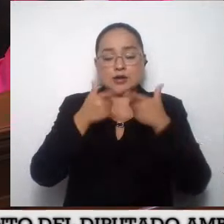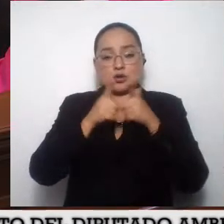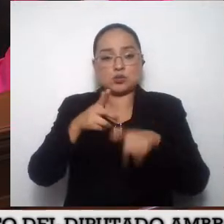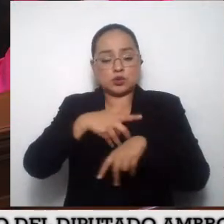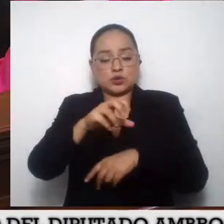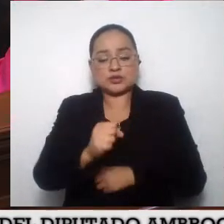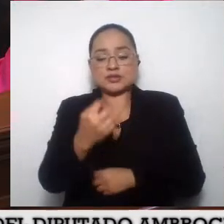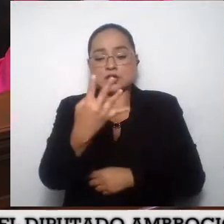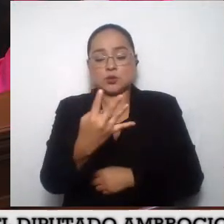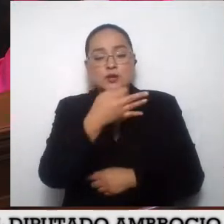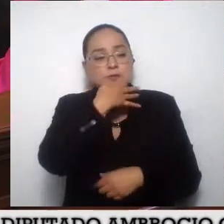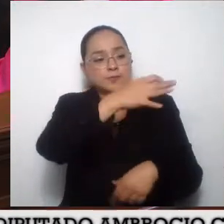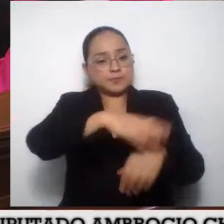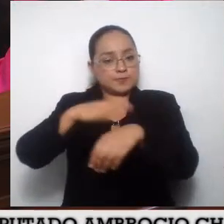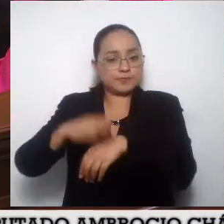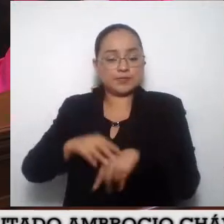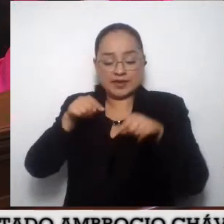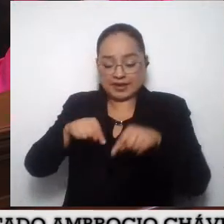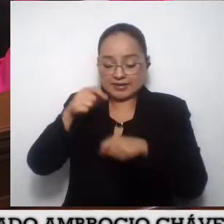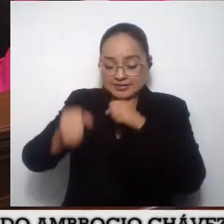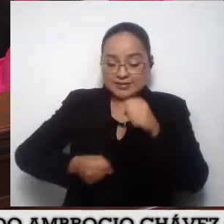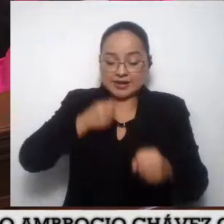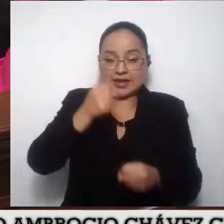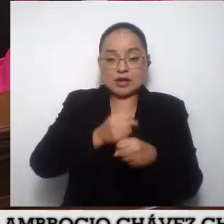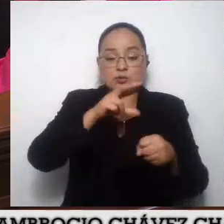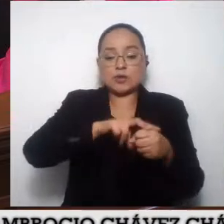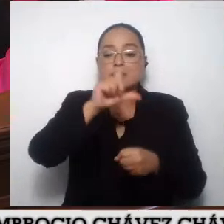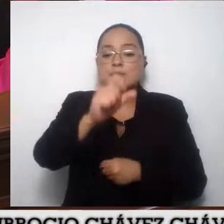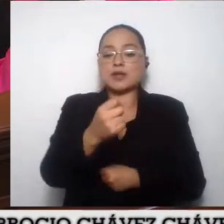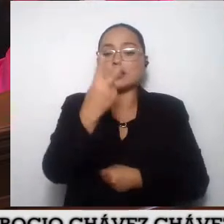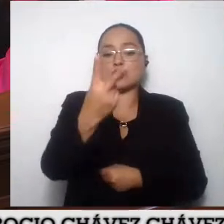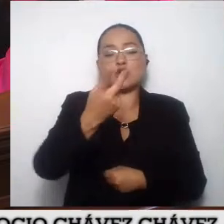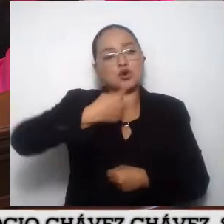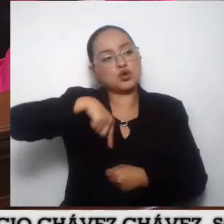que en este año nos propongamos